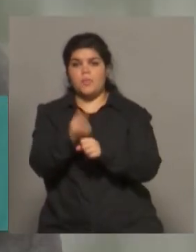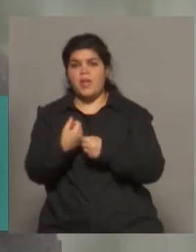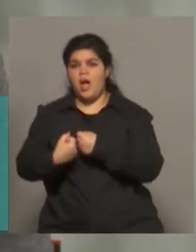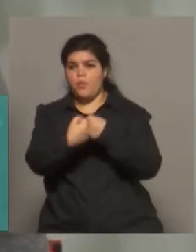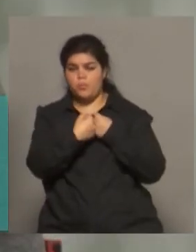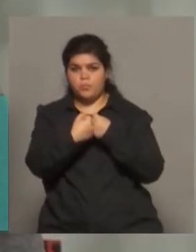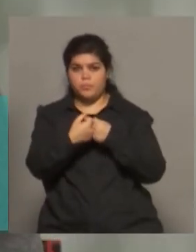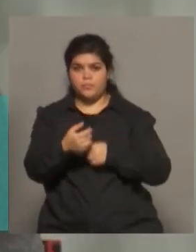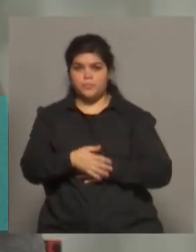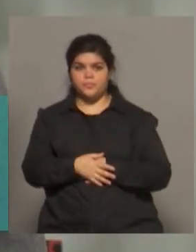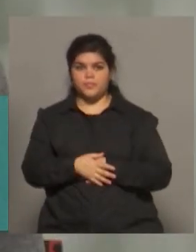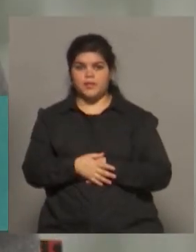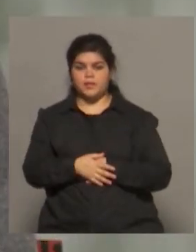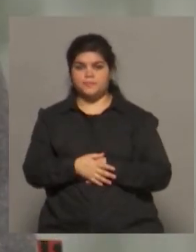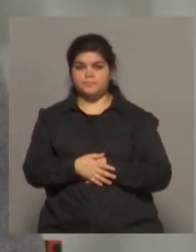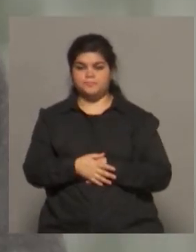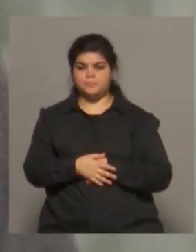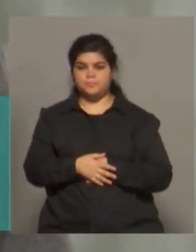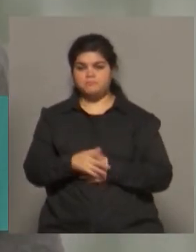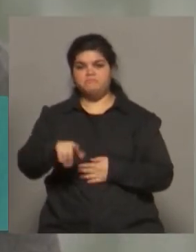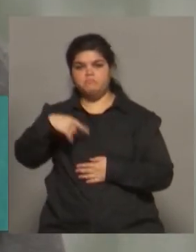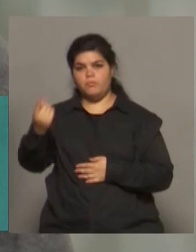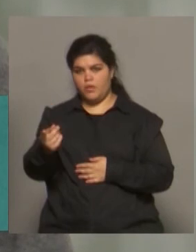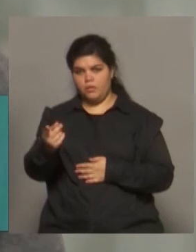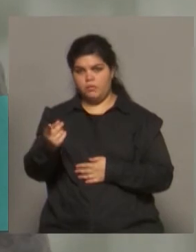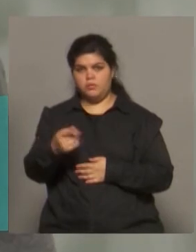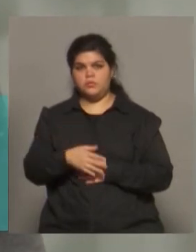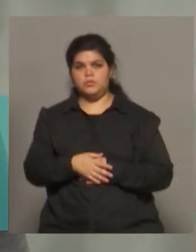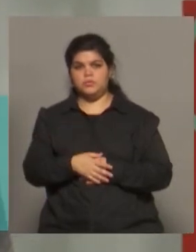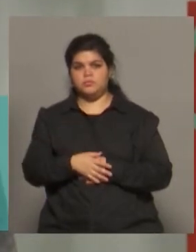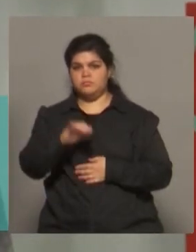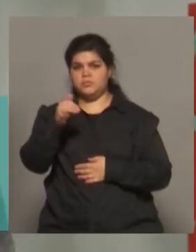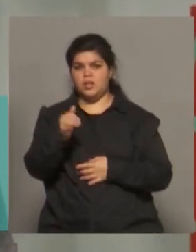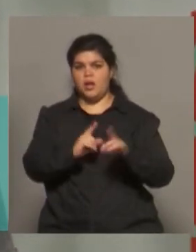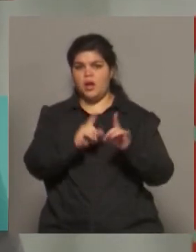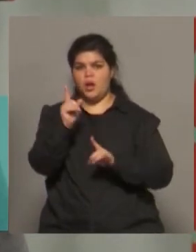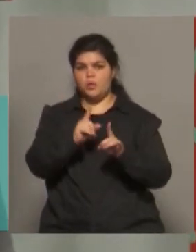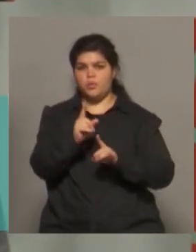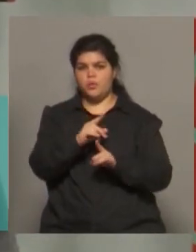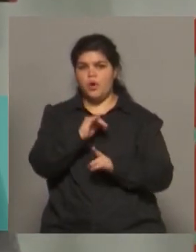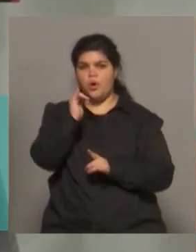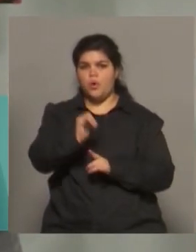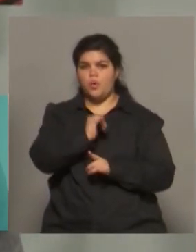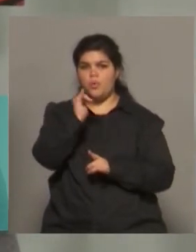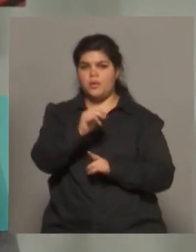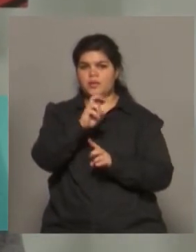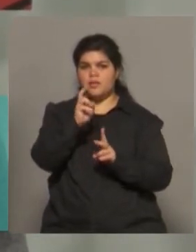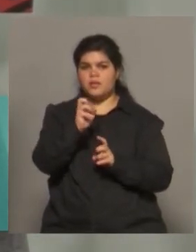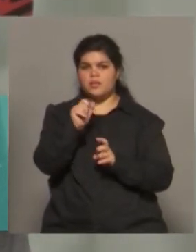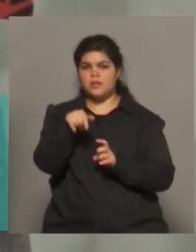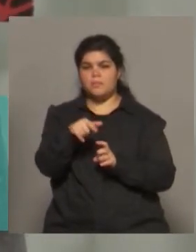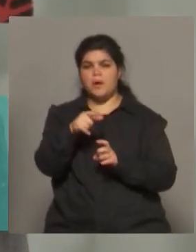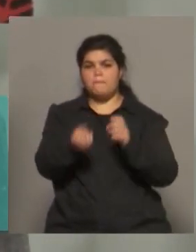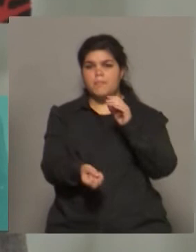ver, otros bloques, por supuesto, han expresado su voluntad de estrechar lazos con el Mercosur.